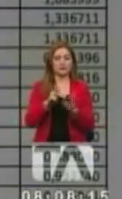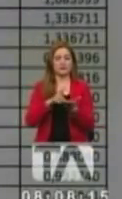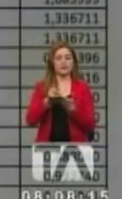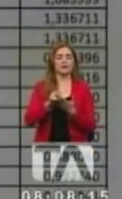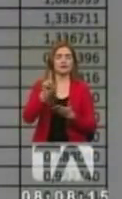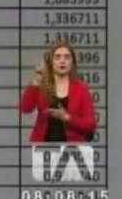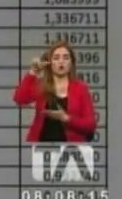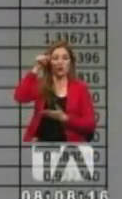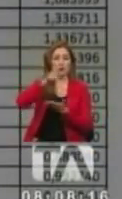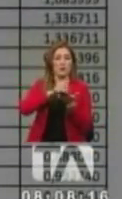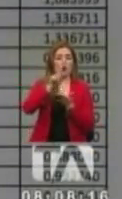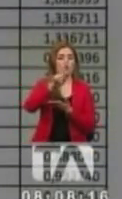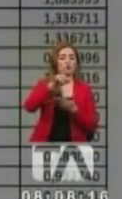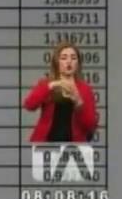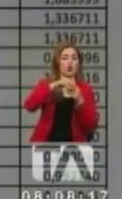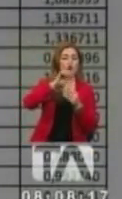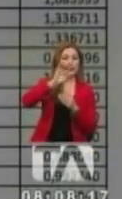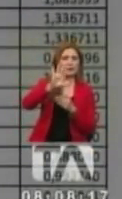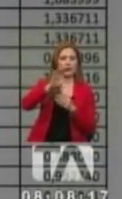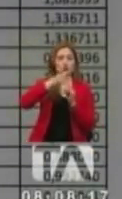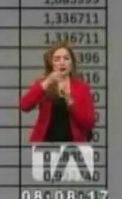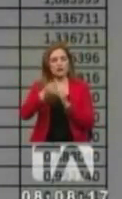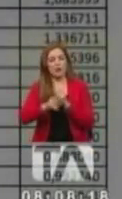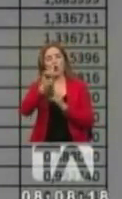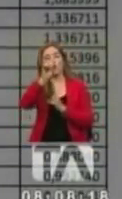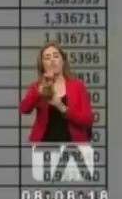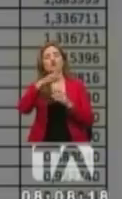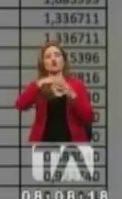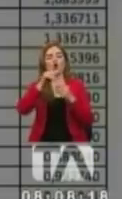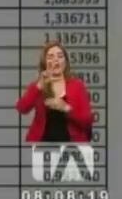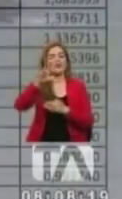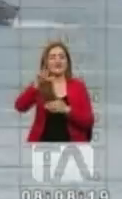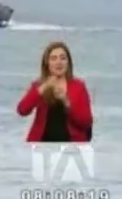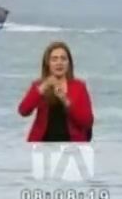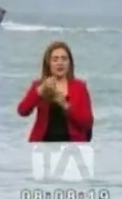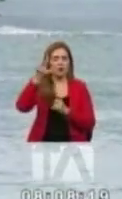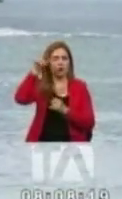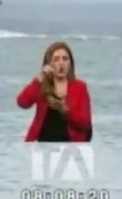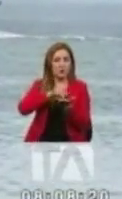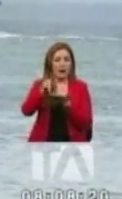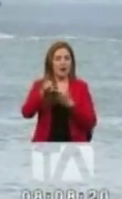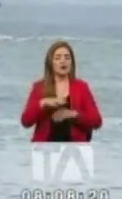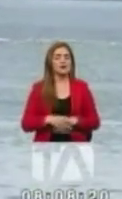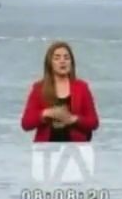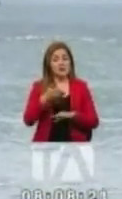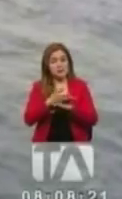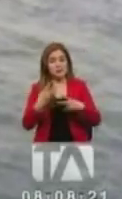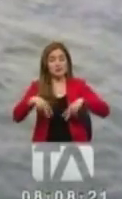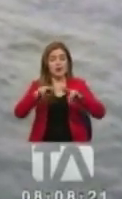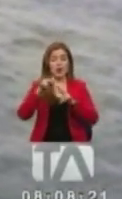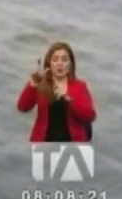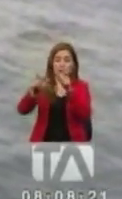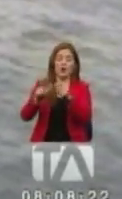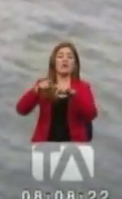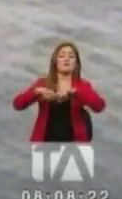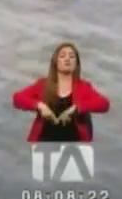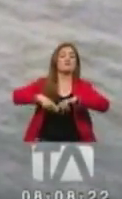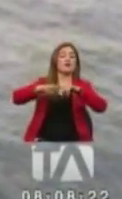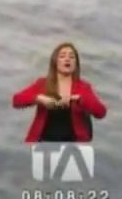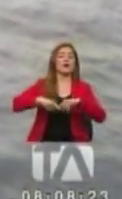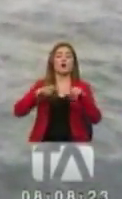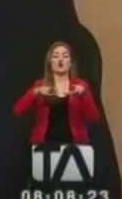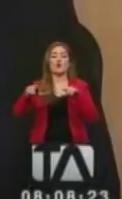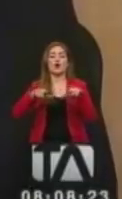va desde un dólar con 5 centavos hasta un dólar con 33 centavos luego el precio al consumidor se establece dependiendo de